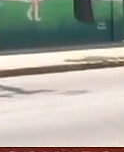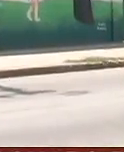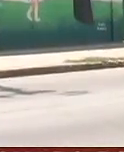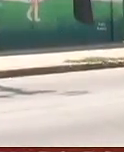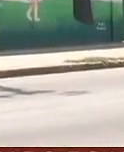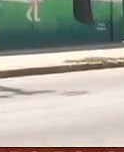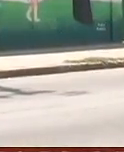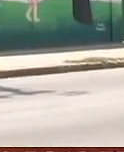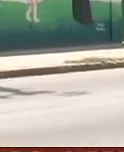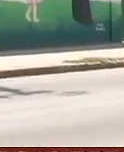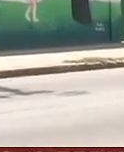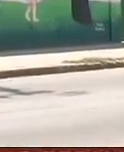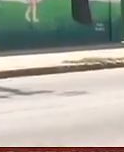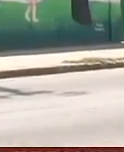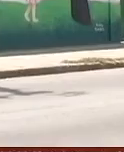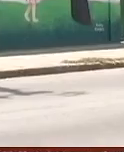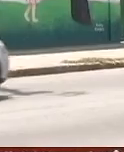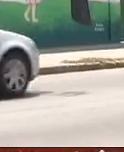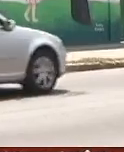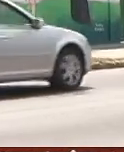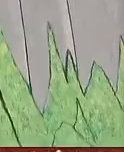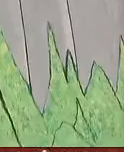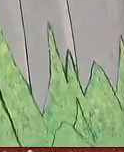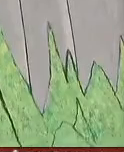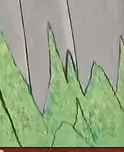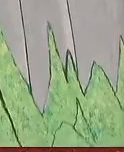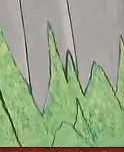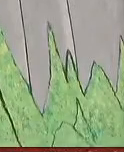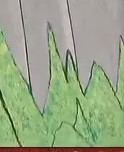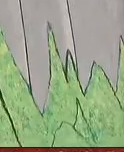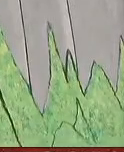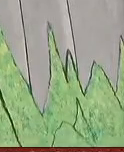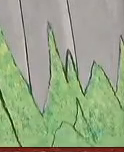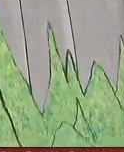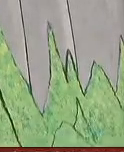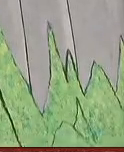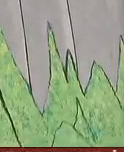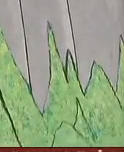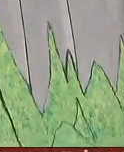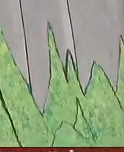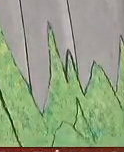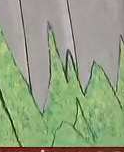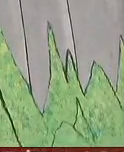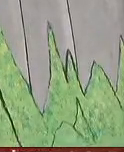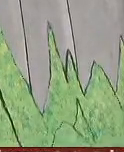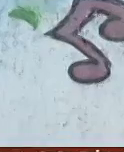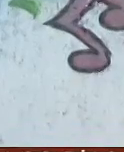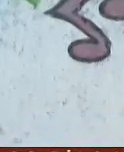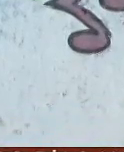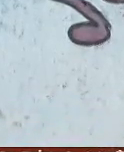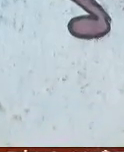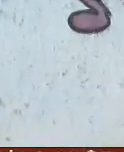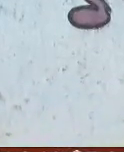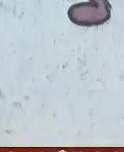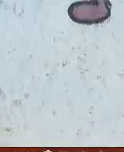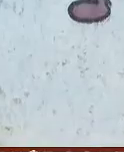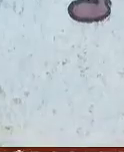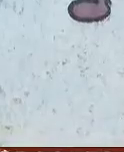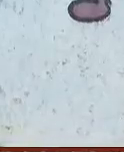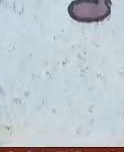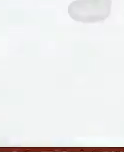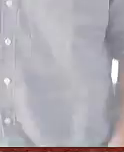de trabajo al aire libre, la superficie de 68 metros de longitud cuenta con 13 dibujos que contribuyen a reflexionar sobre la